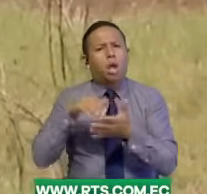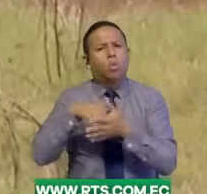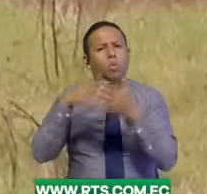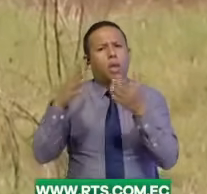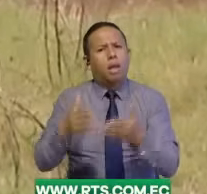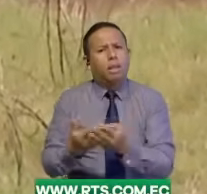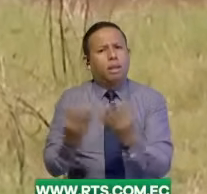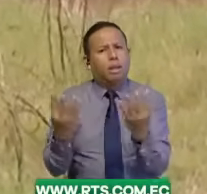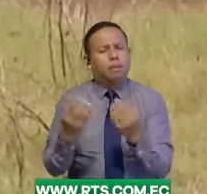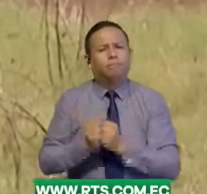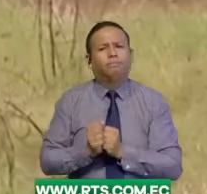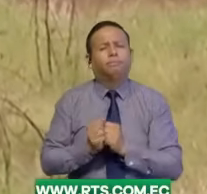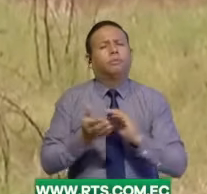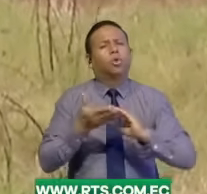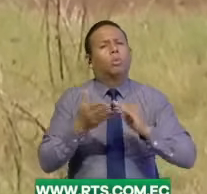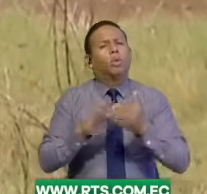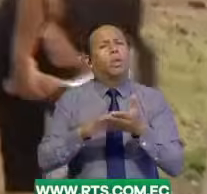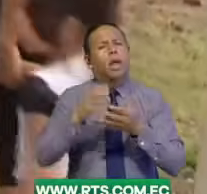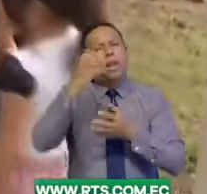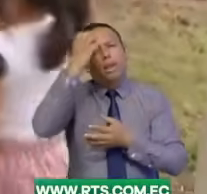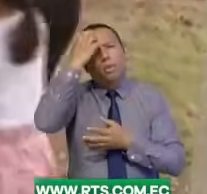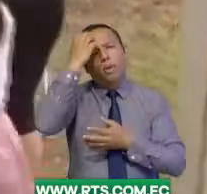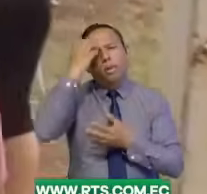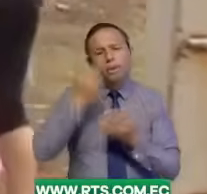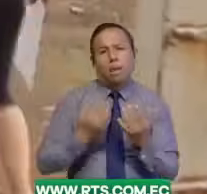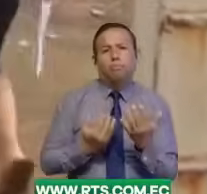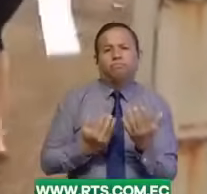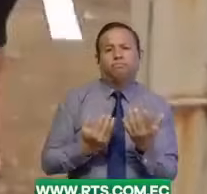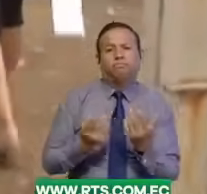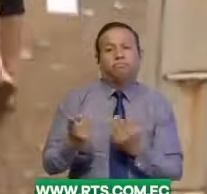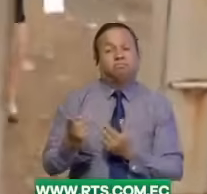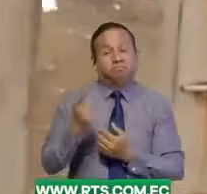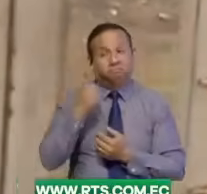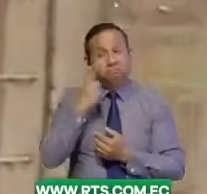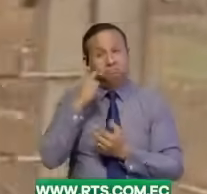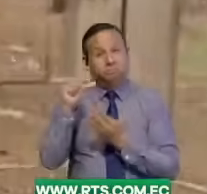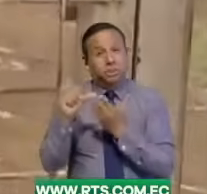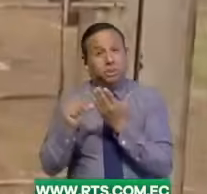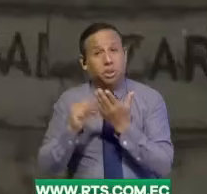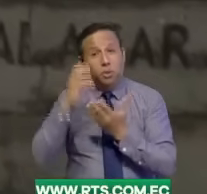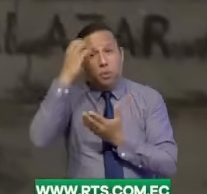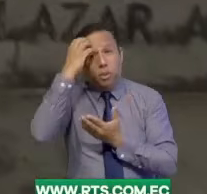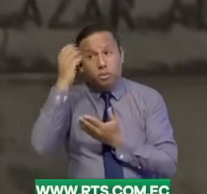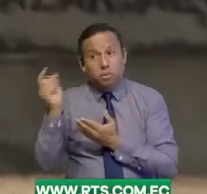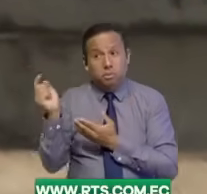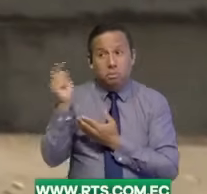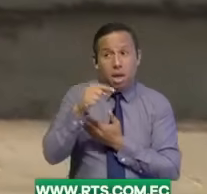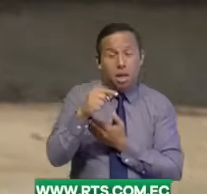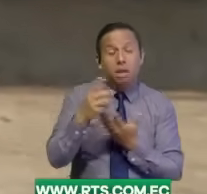La comunidad educativa queda a la expectativa de las acciones que se tomarán una vez que